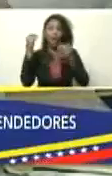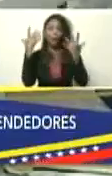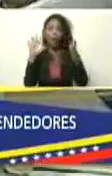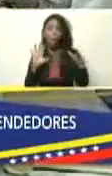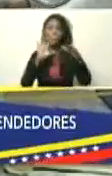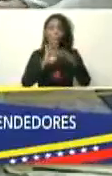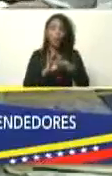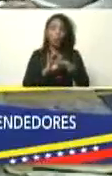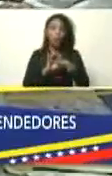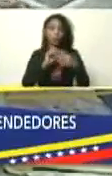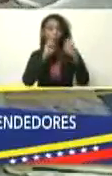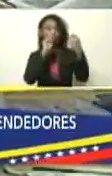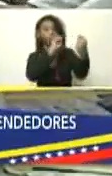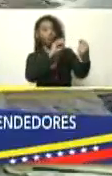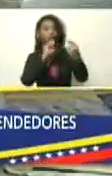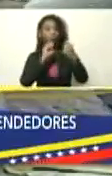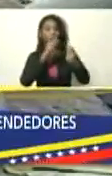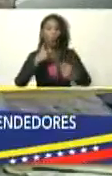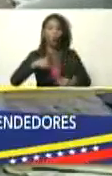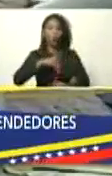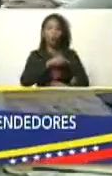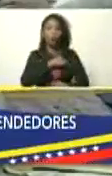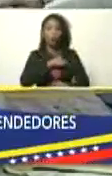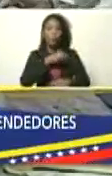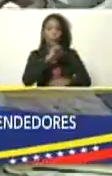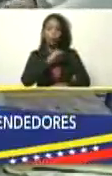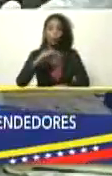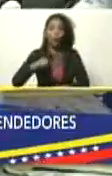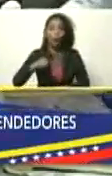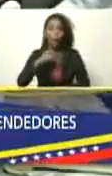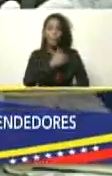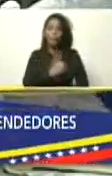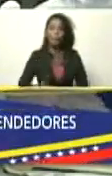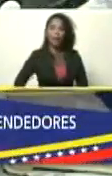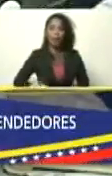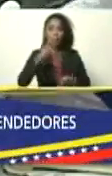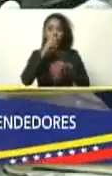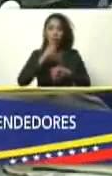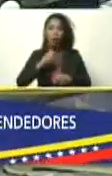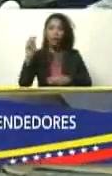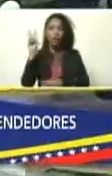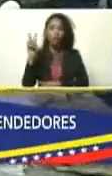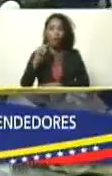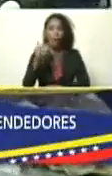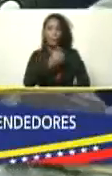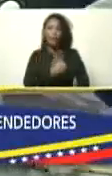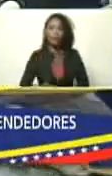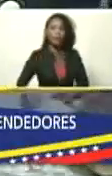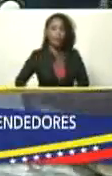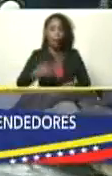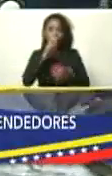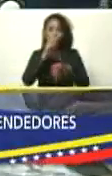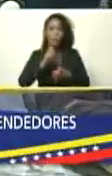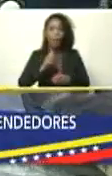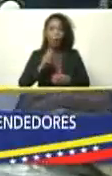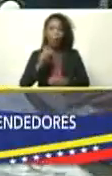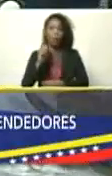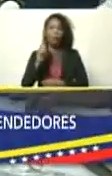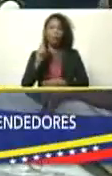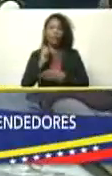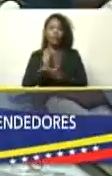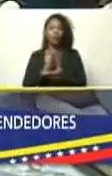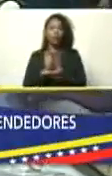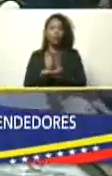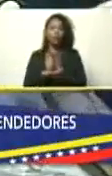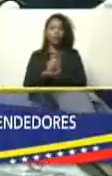nos entrevistamos nosotros mismos personalmente con el presidente del Banco Venezuela, con el presidente del Banco del Tesoro y con el